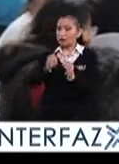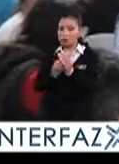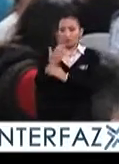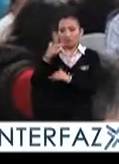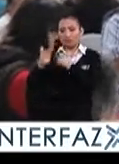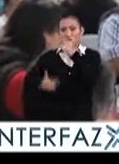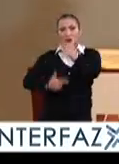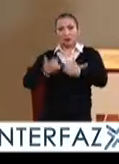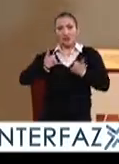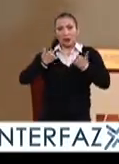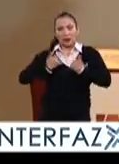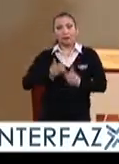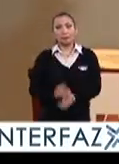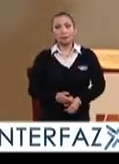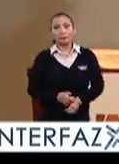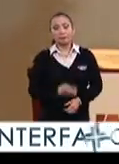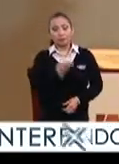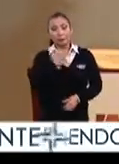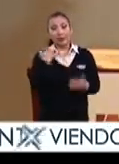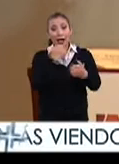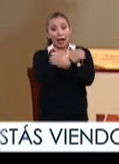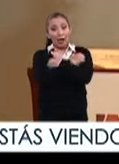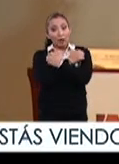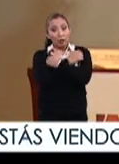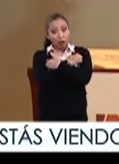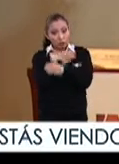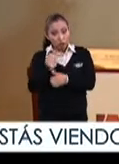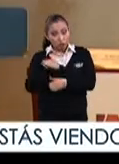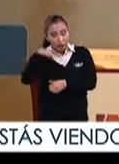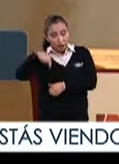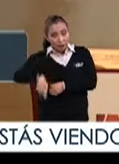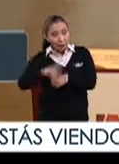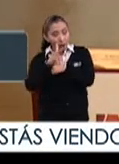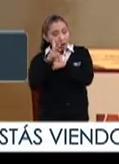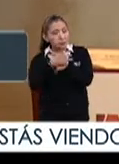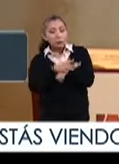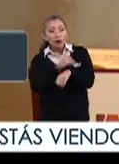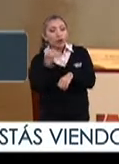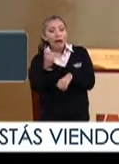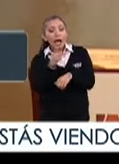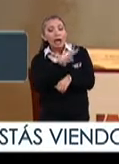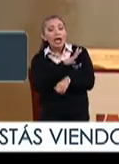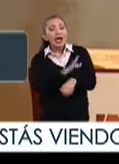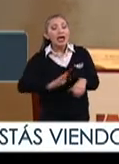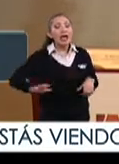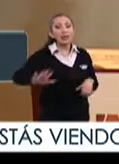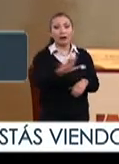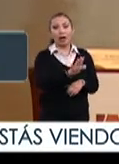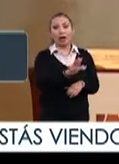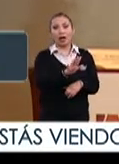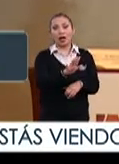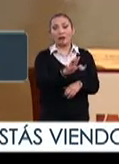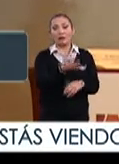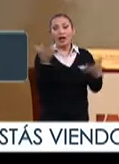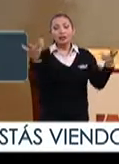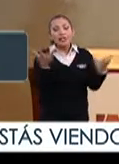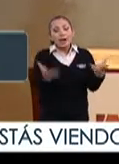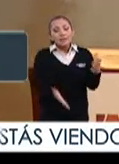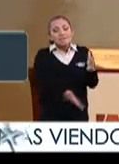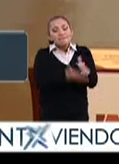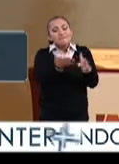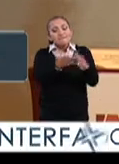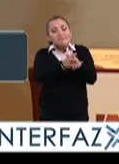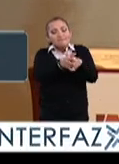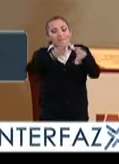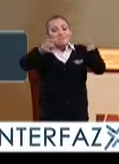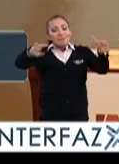nuevas generaciones. Esta es la educación para nuestro país en el sentido general, sí, de construcción de esta